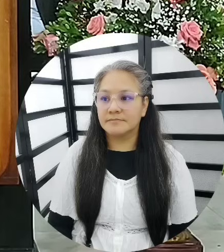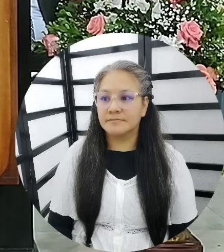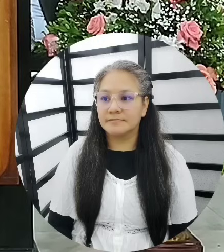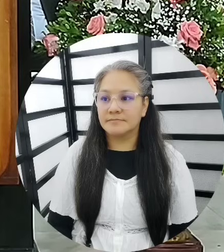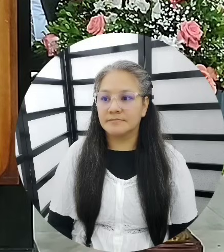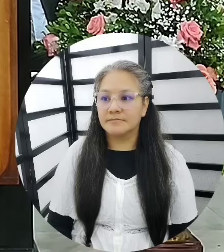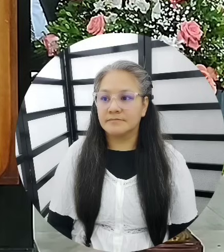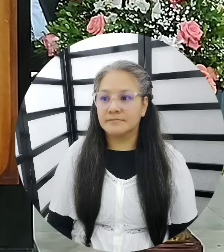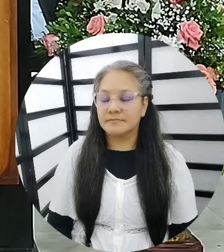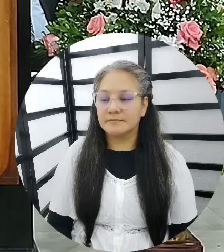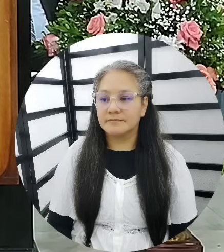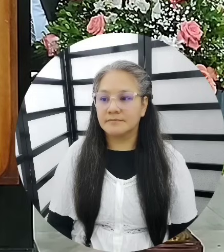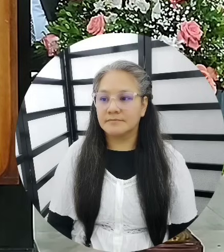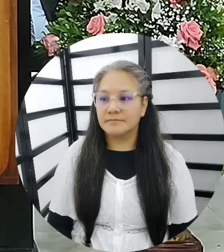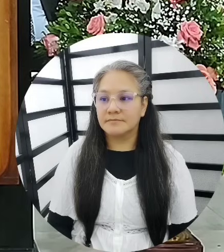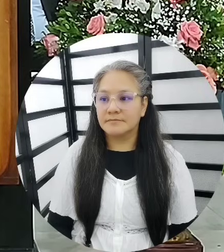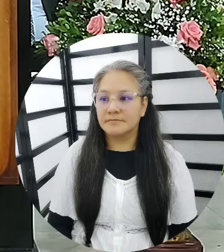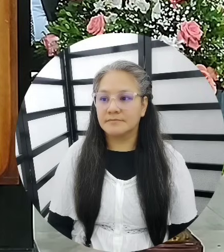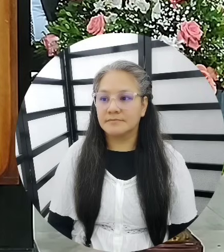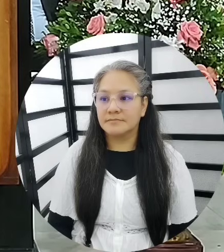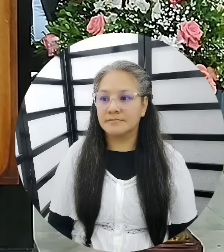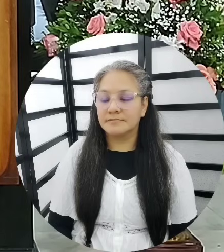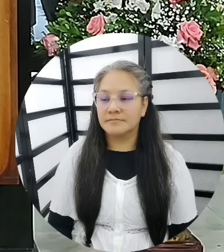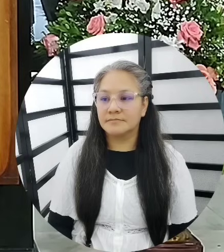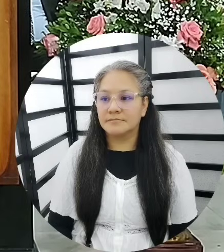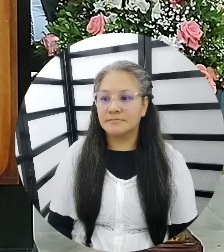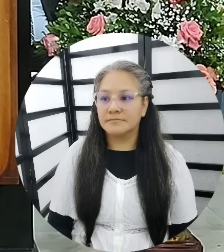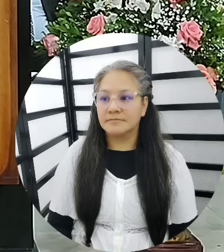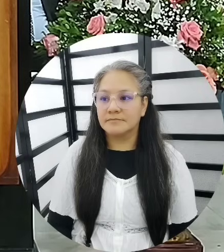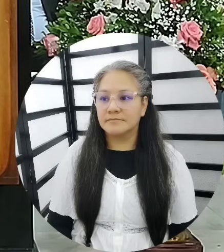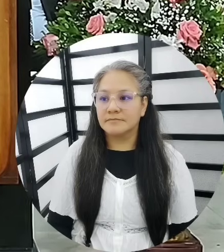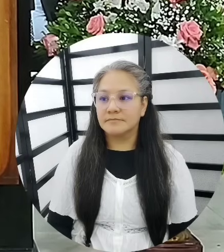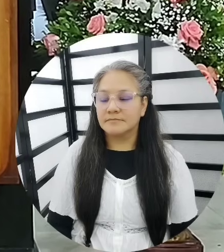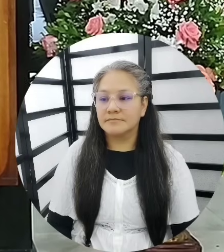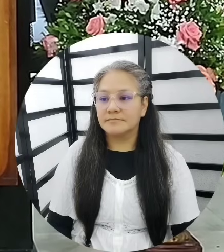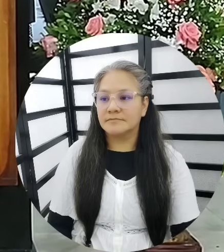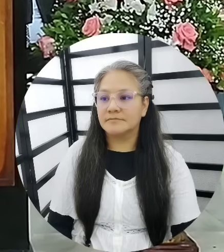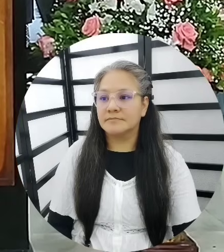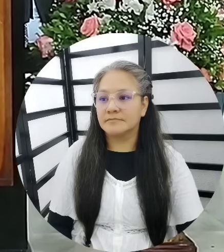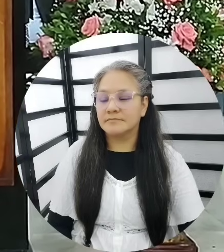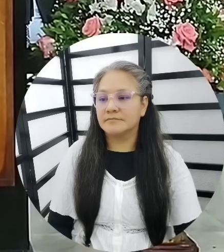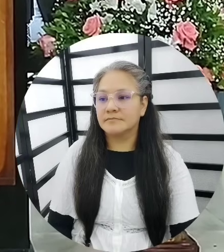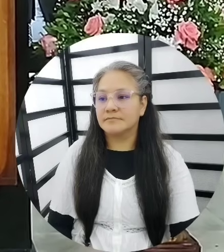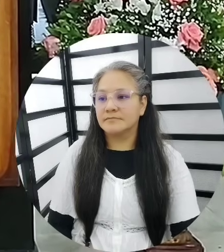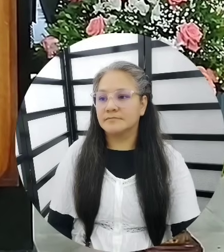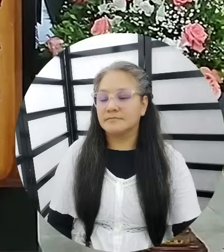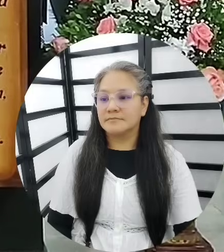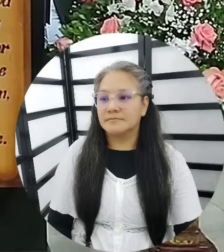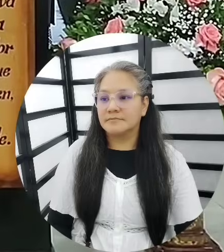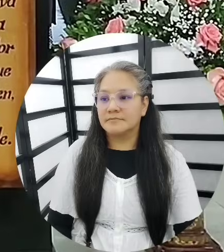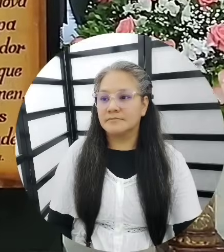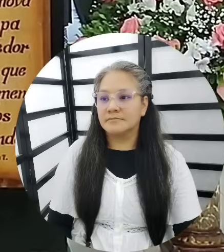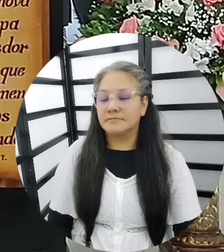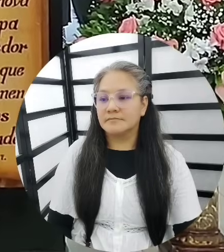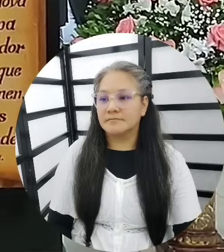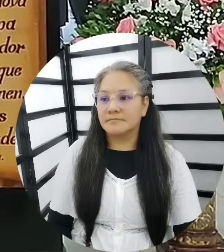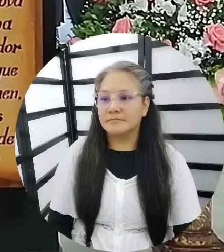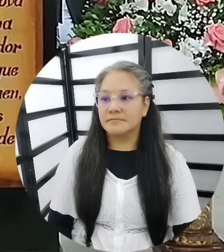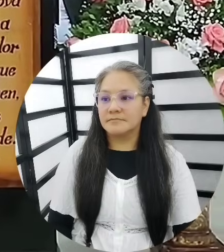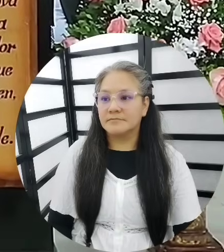En humildad, con sencillez y muy sujetos. Porque es que nosotros, por ser de la Junta,